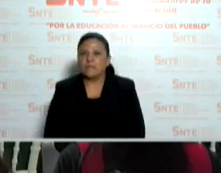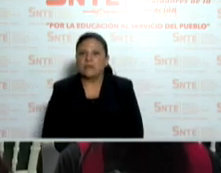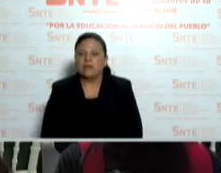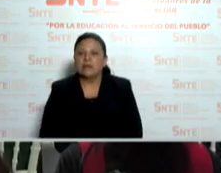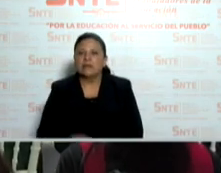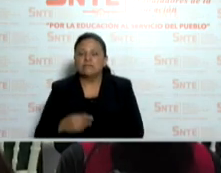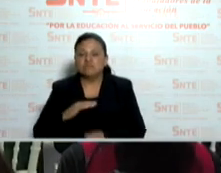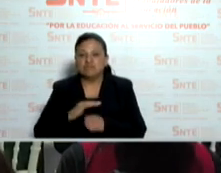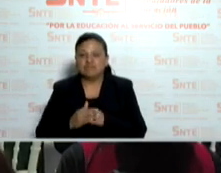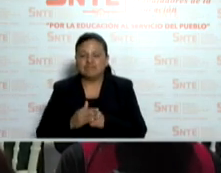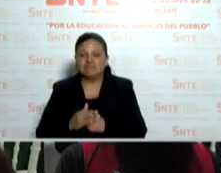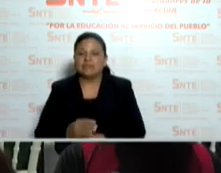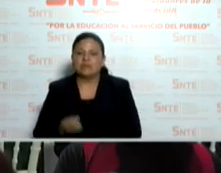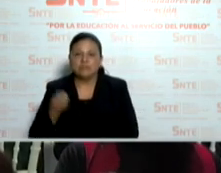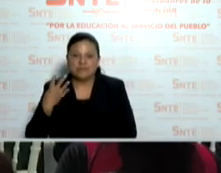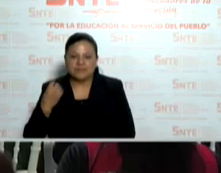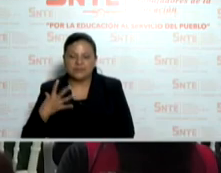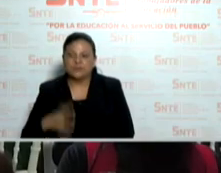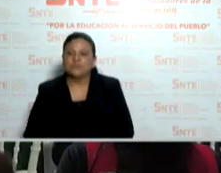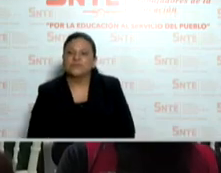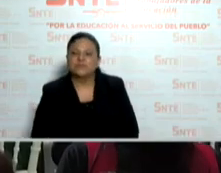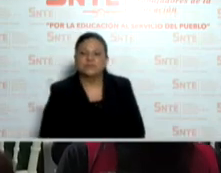evento.